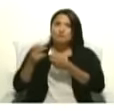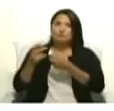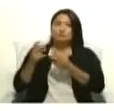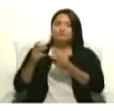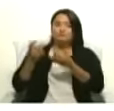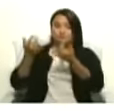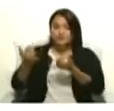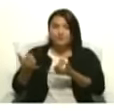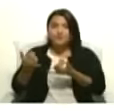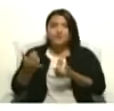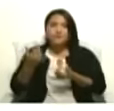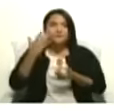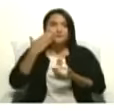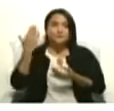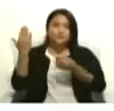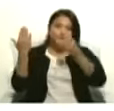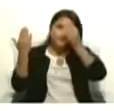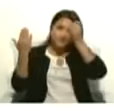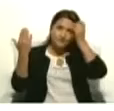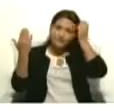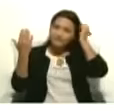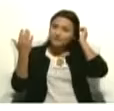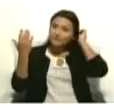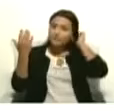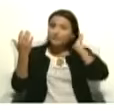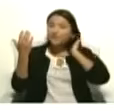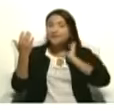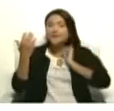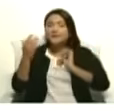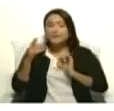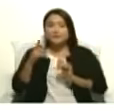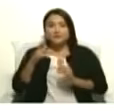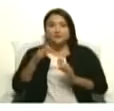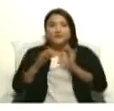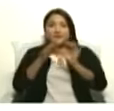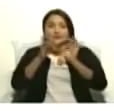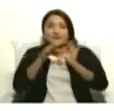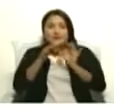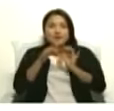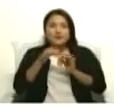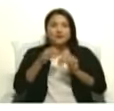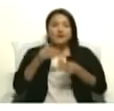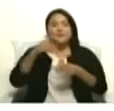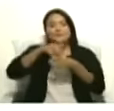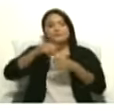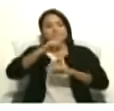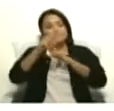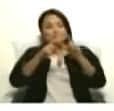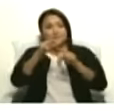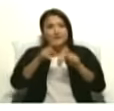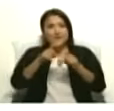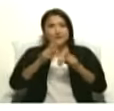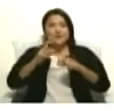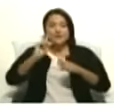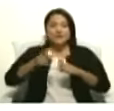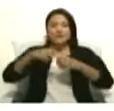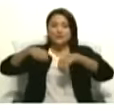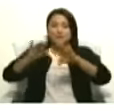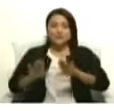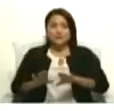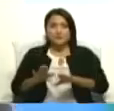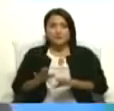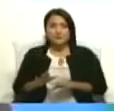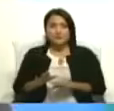equivo must be suspended dice la sembradora de